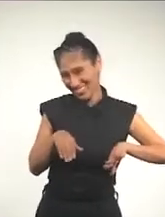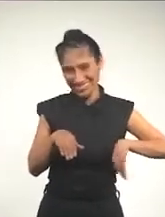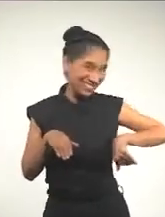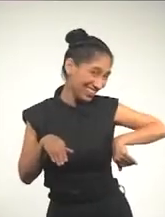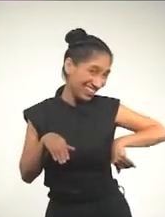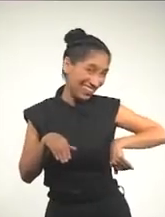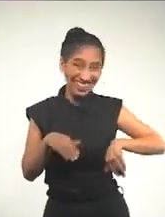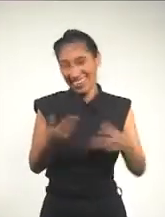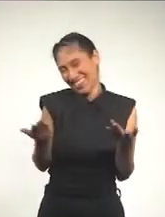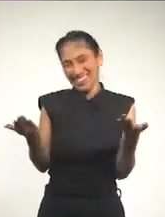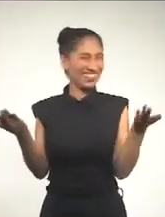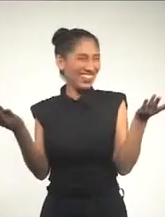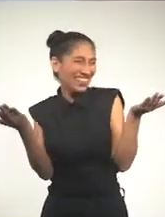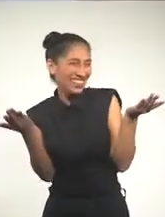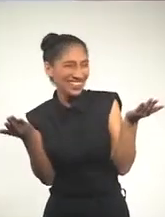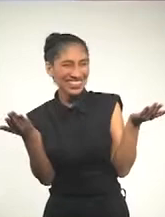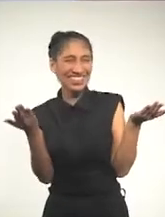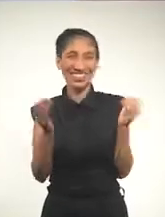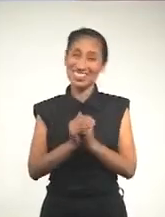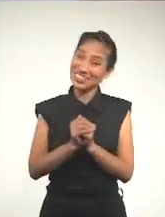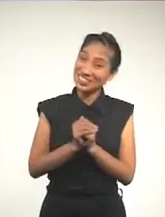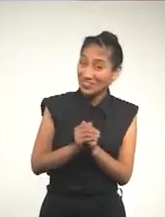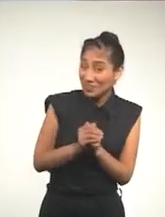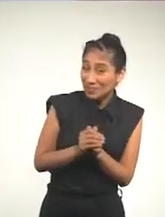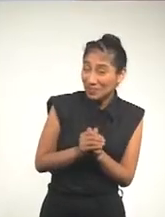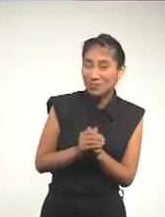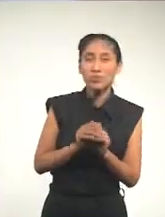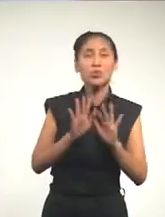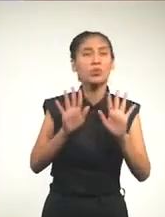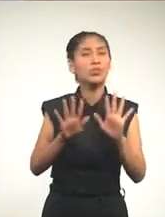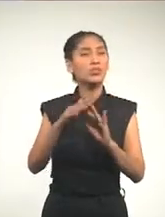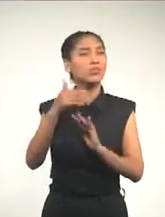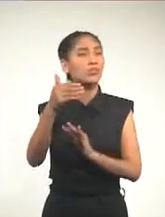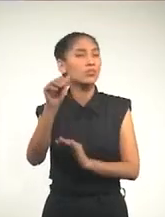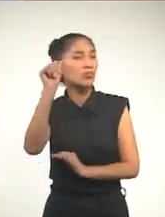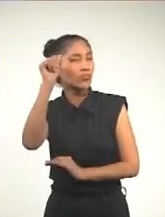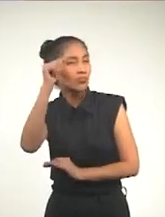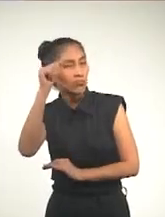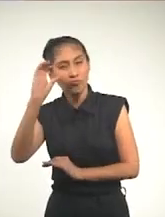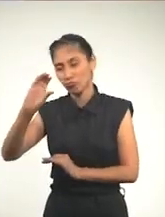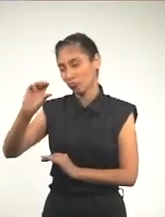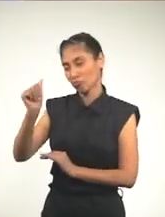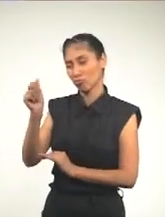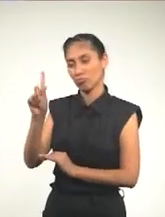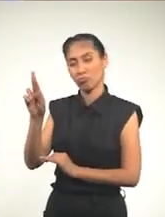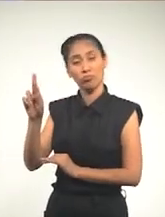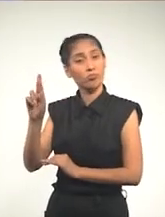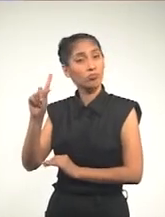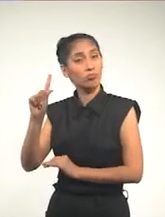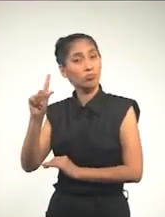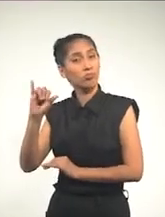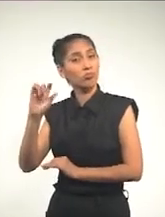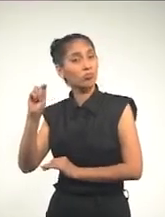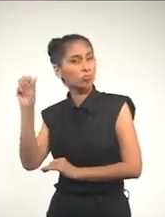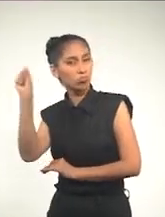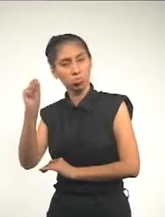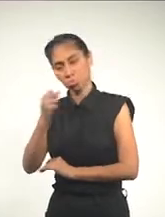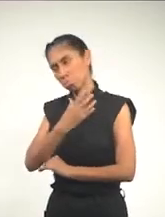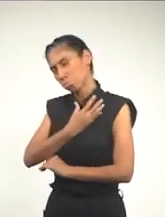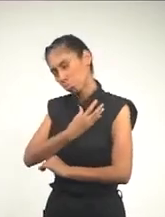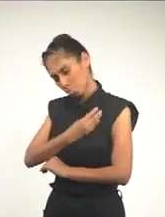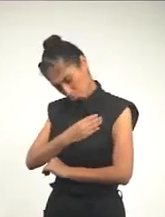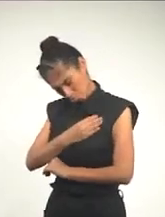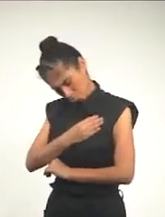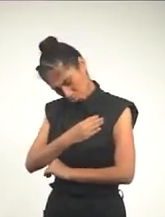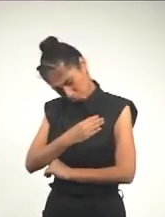de aquí para allá y de allá para acá! ¿Y cuando recuerdas a Carlitos? Pues me siento